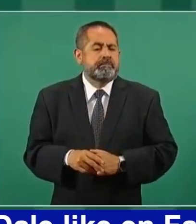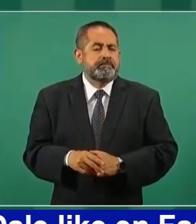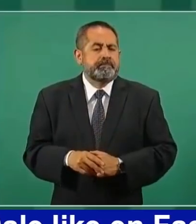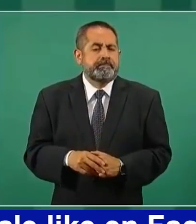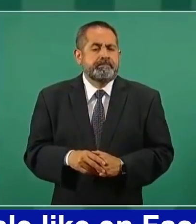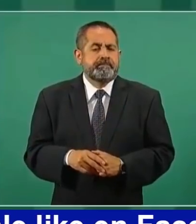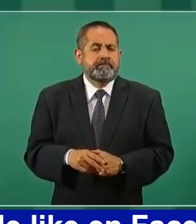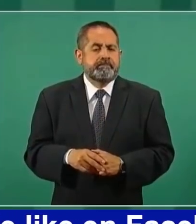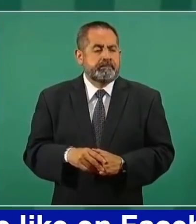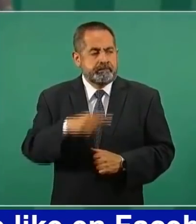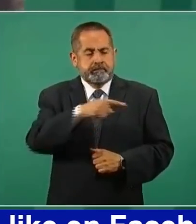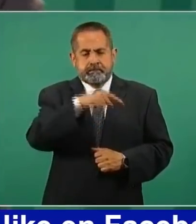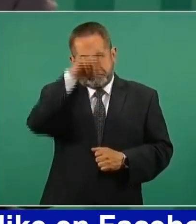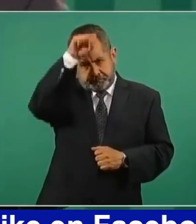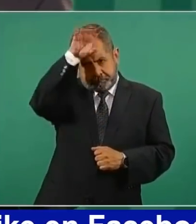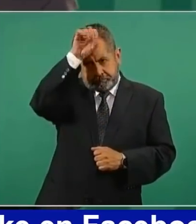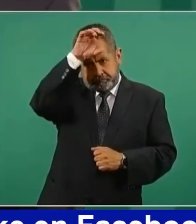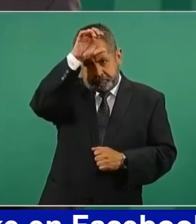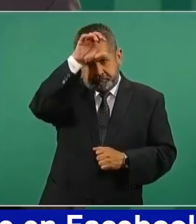la mina